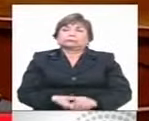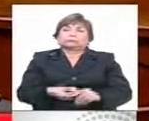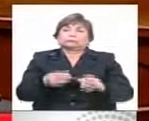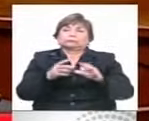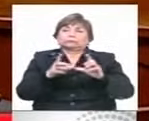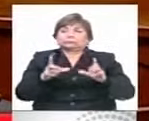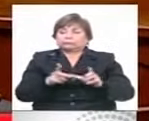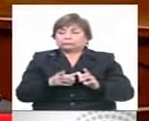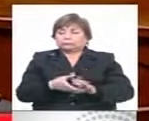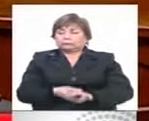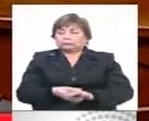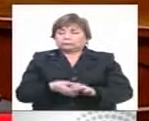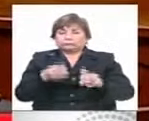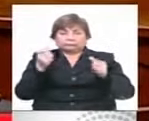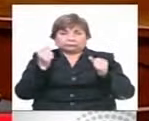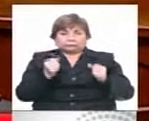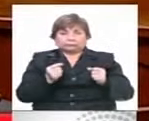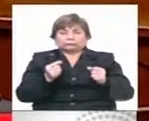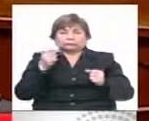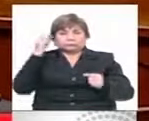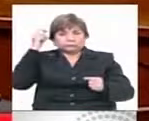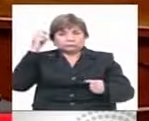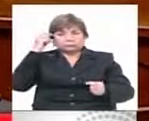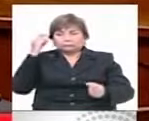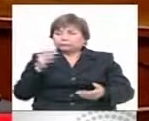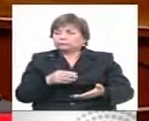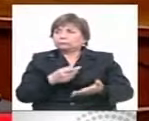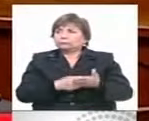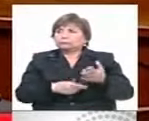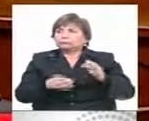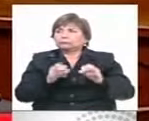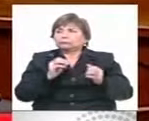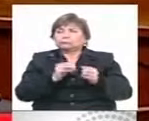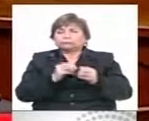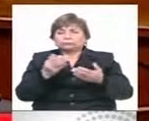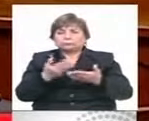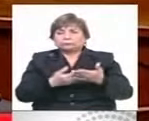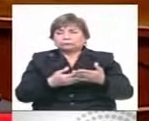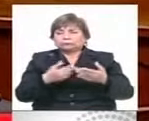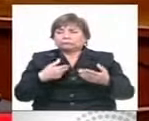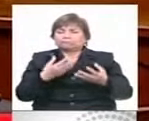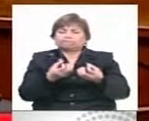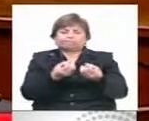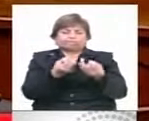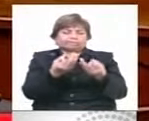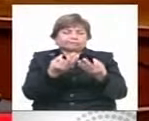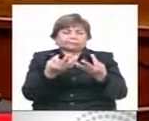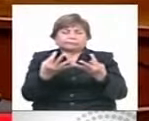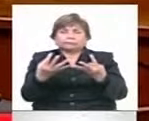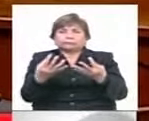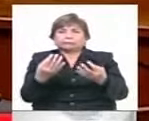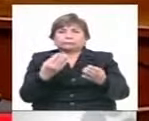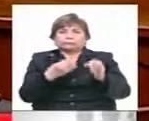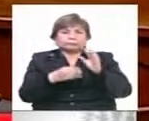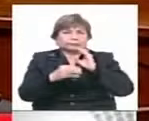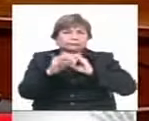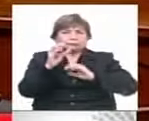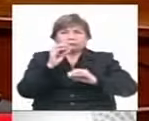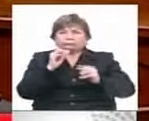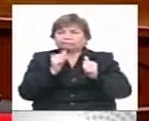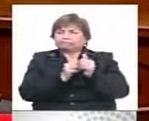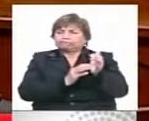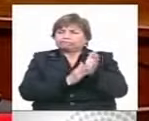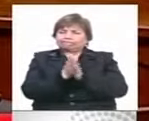los espacios de decisión política, lo que ha ocasionado que la mayoría de nuestros científicos más